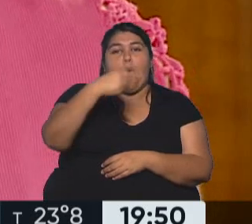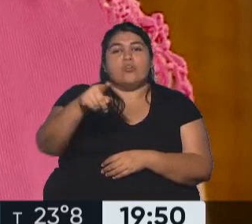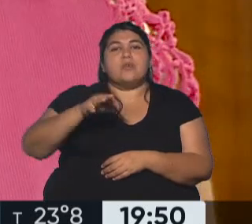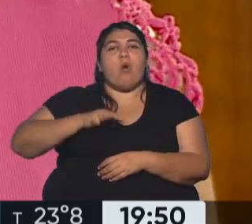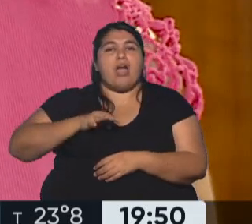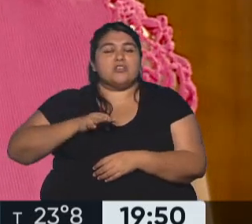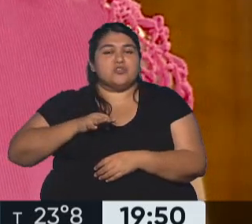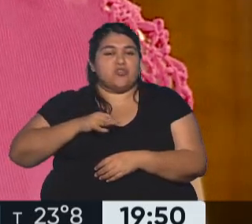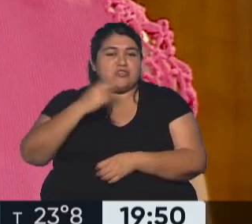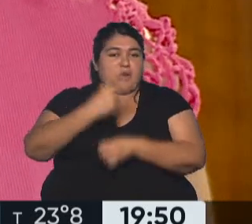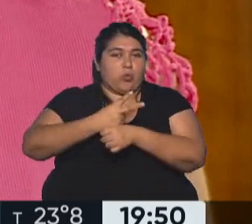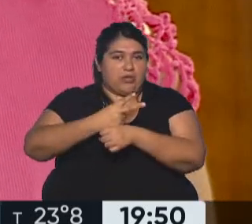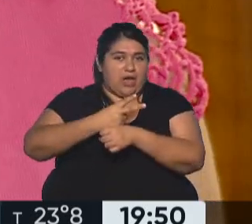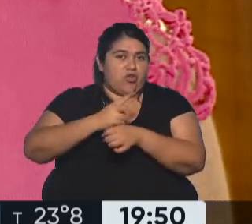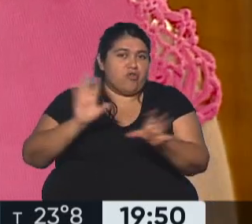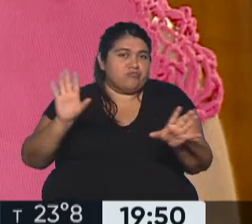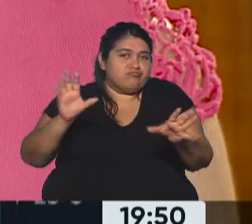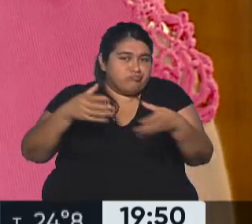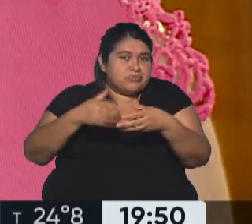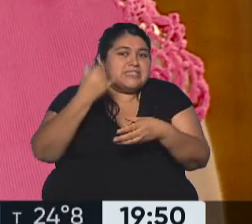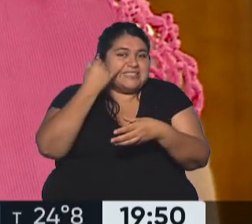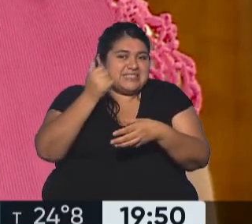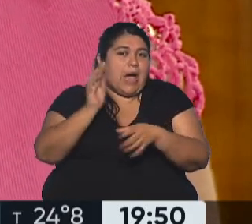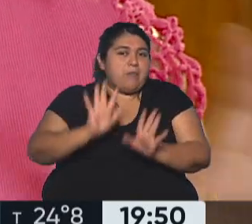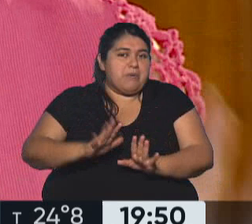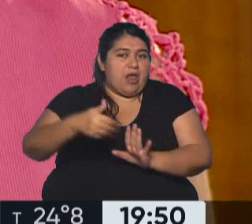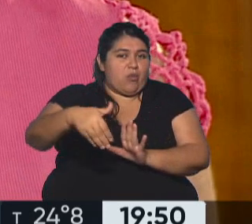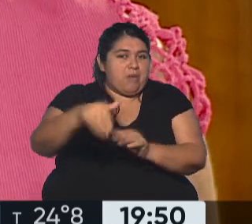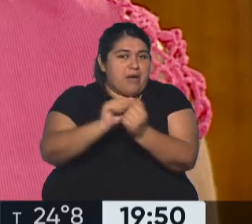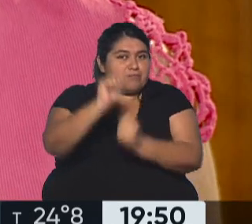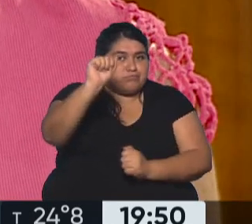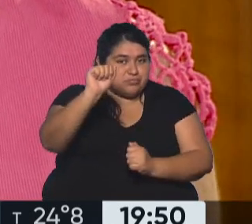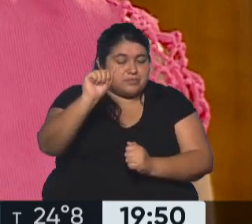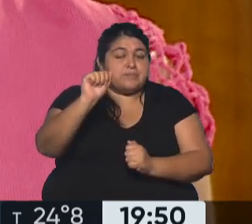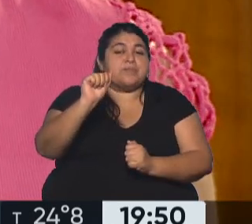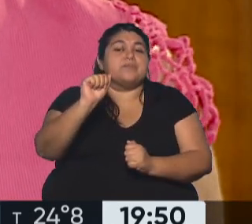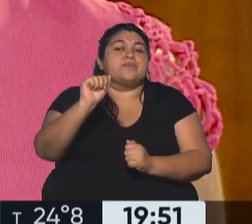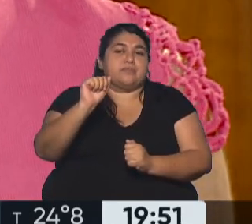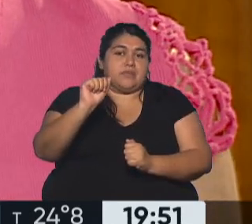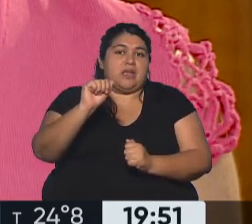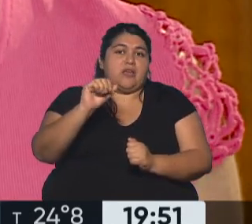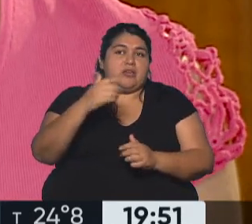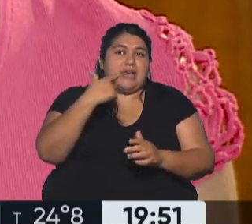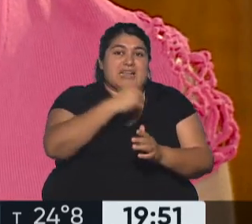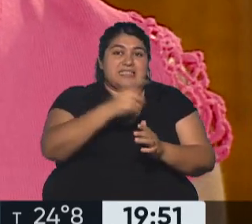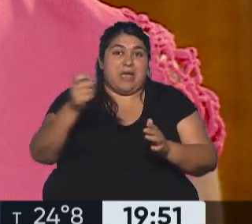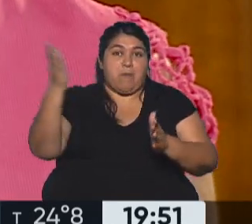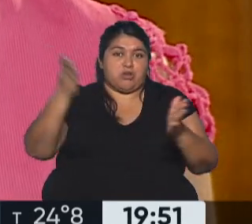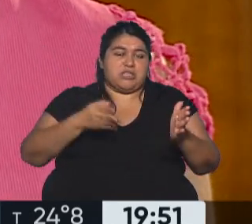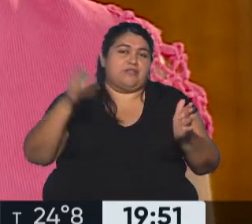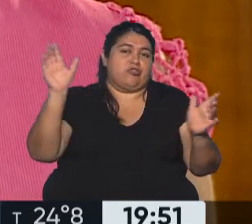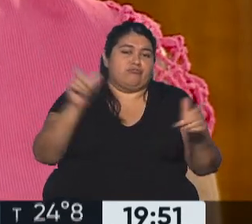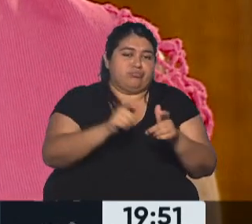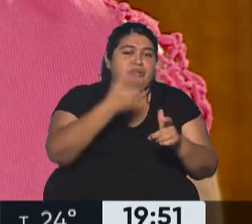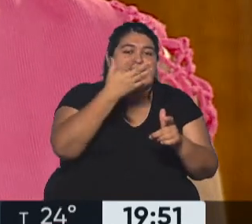de la educación secundaria ya preparados para terminar. Es decir, tenemos poco más de la mitad que logran hacer ese